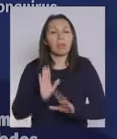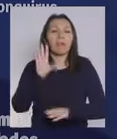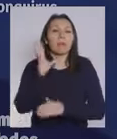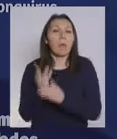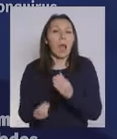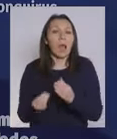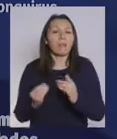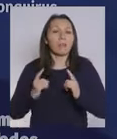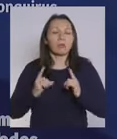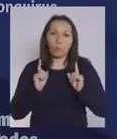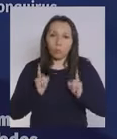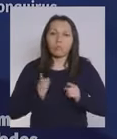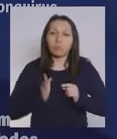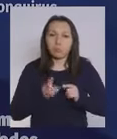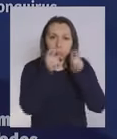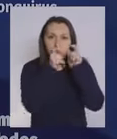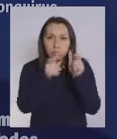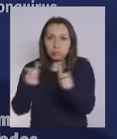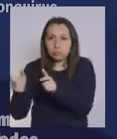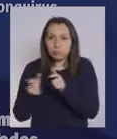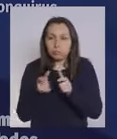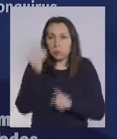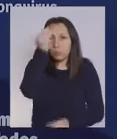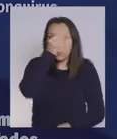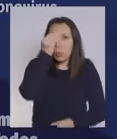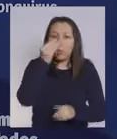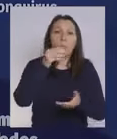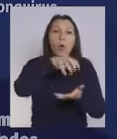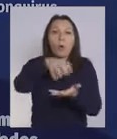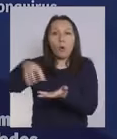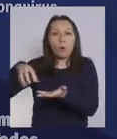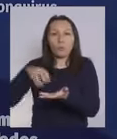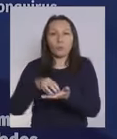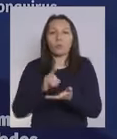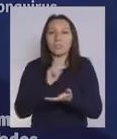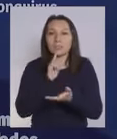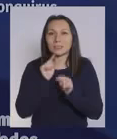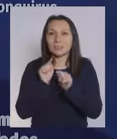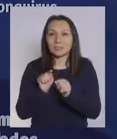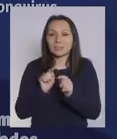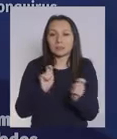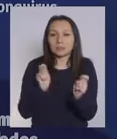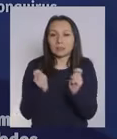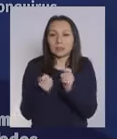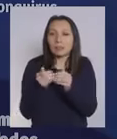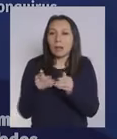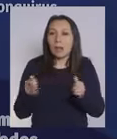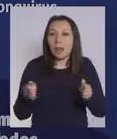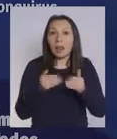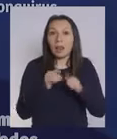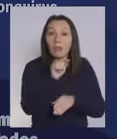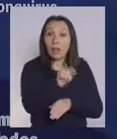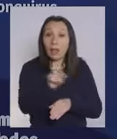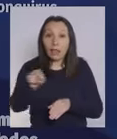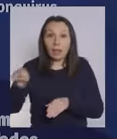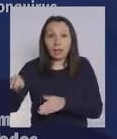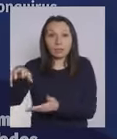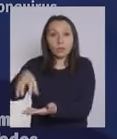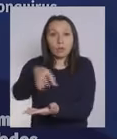mantengamos la vigilancia y sobre todo que nos preocupemos de las comunas que están en transición, ya que en esas